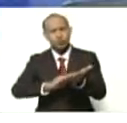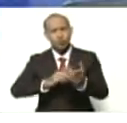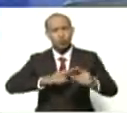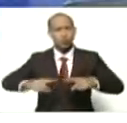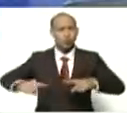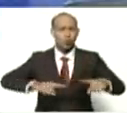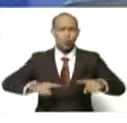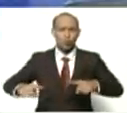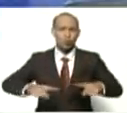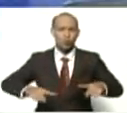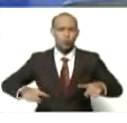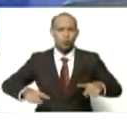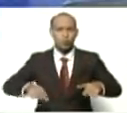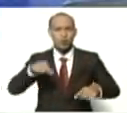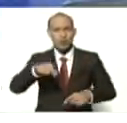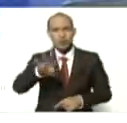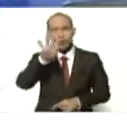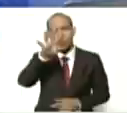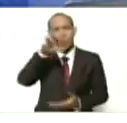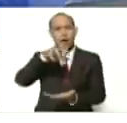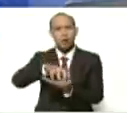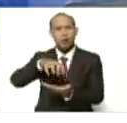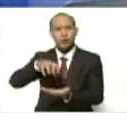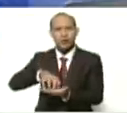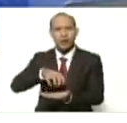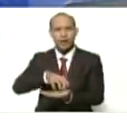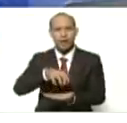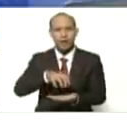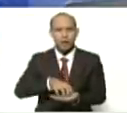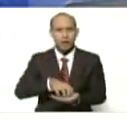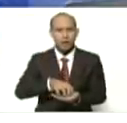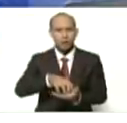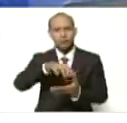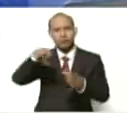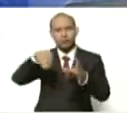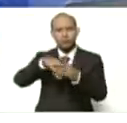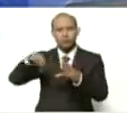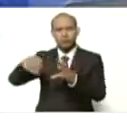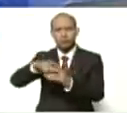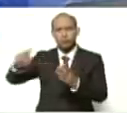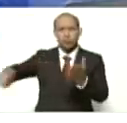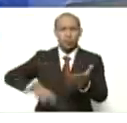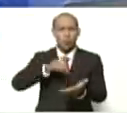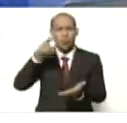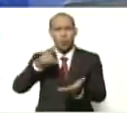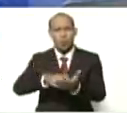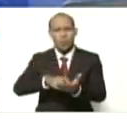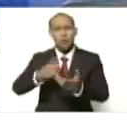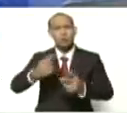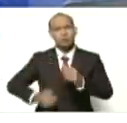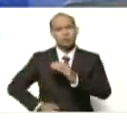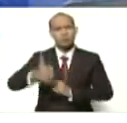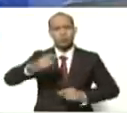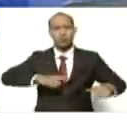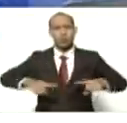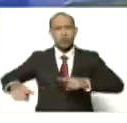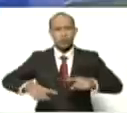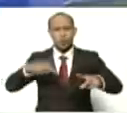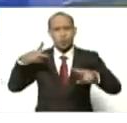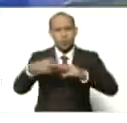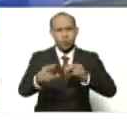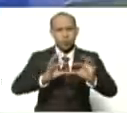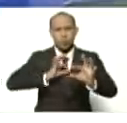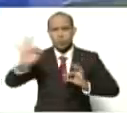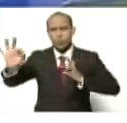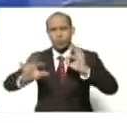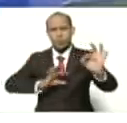en estas cuatro entidades la cuarentena radical para incrementar el control cortar las cadenas de transmisión